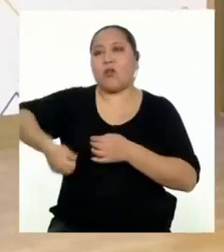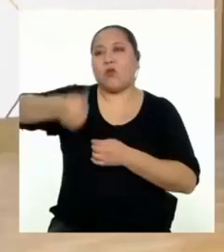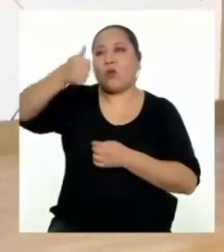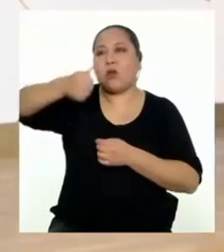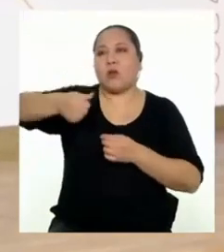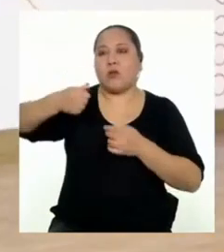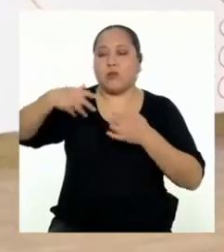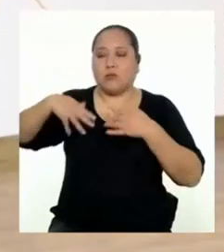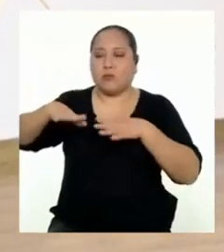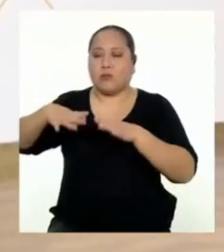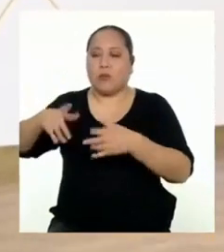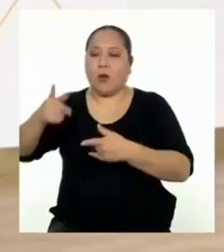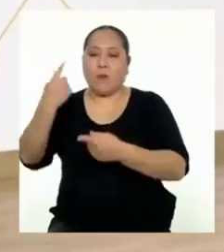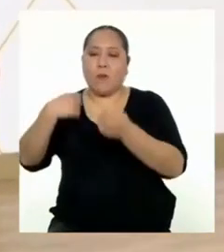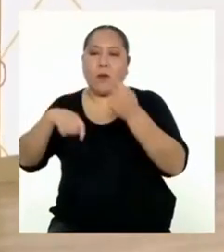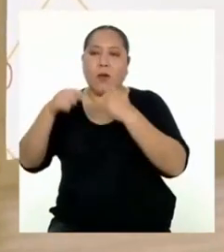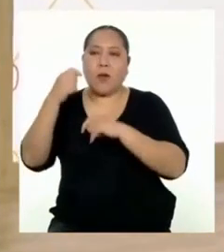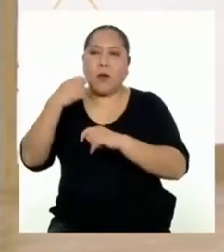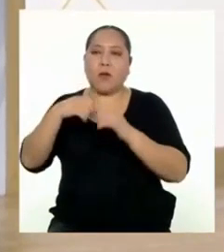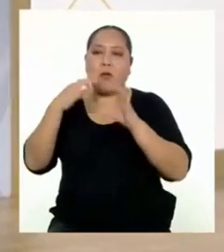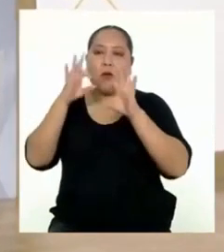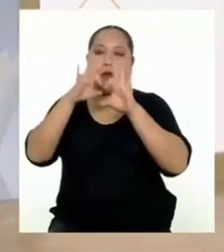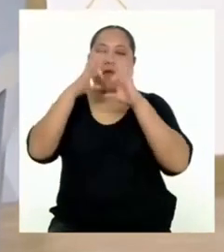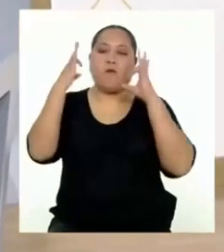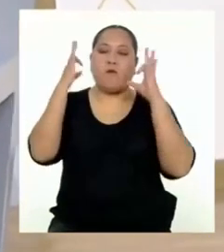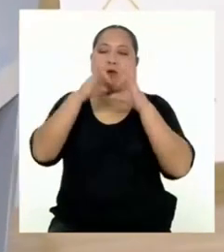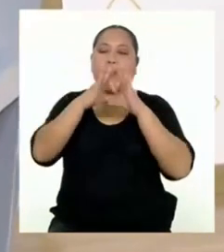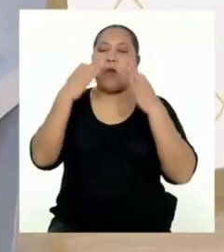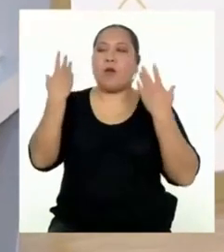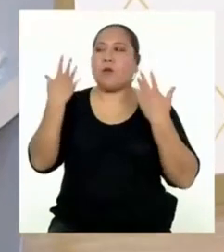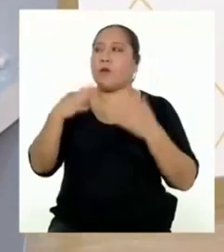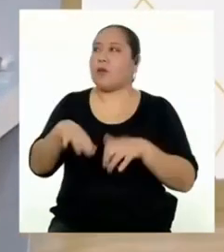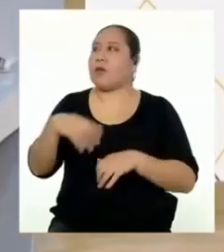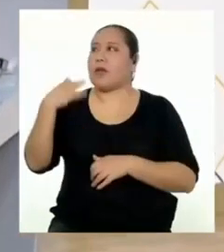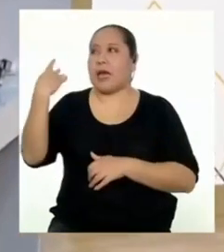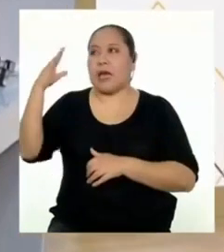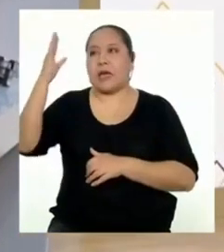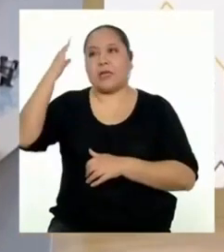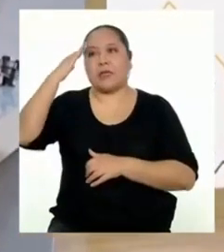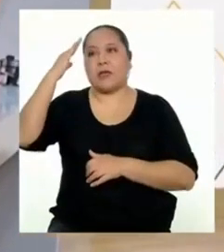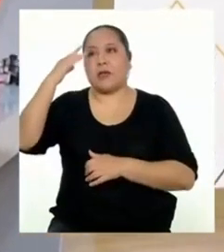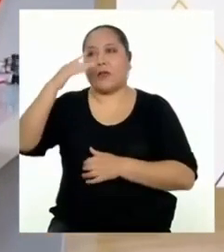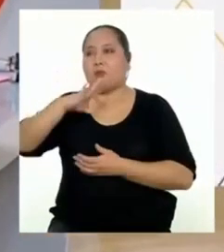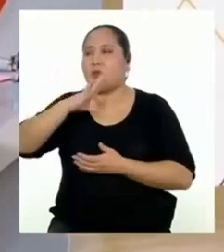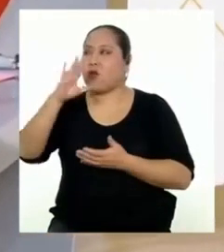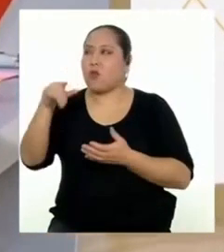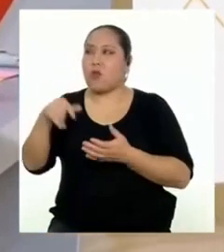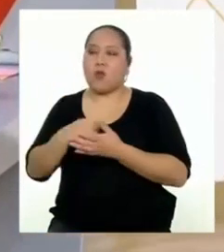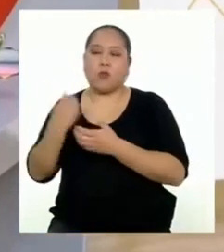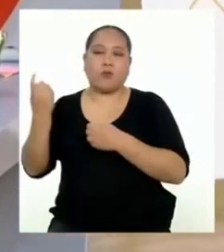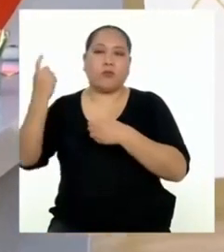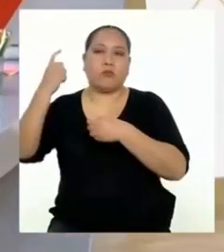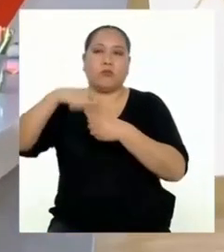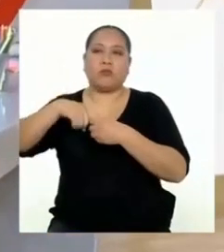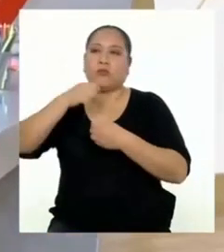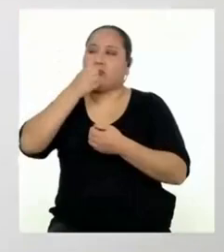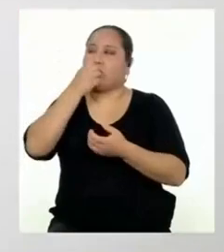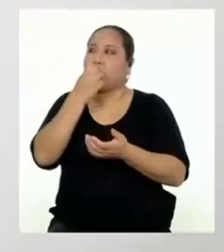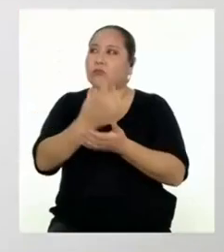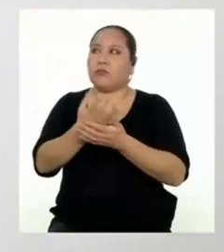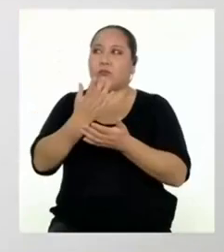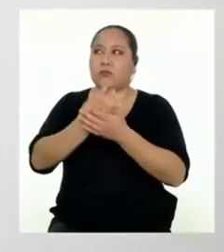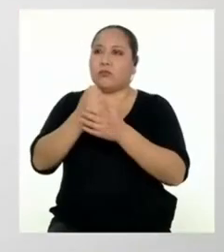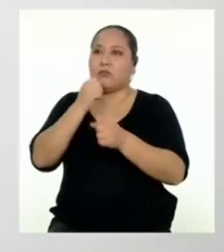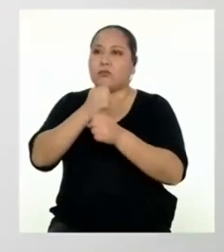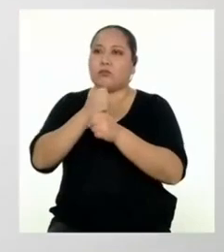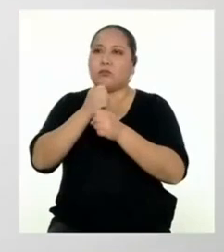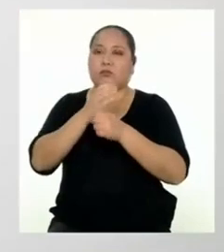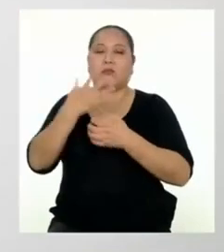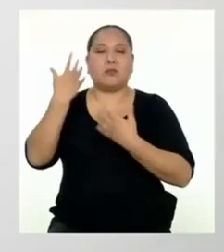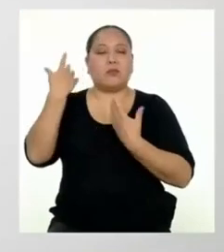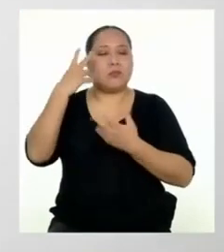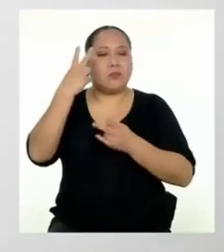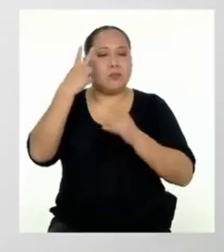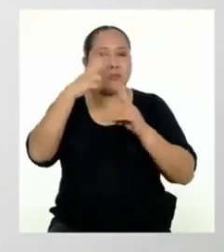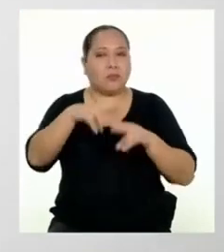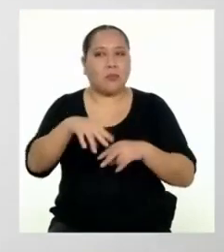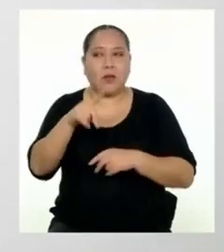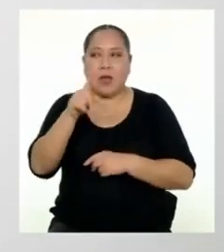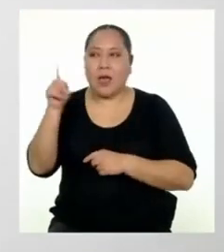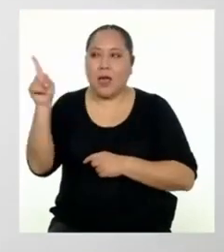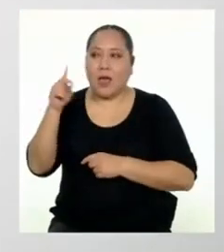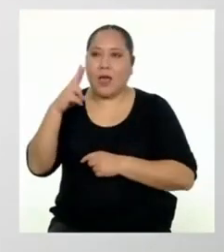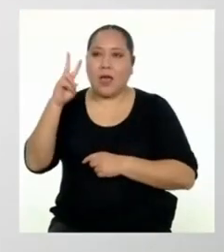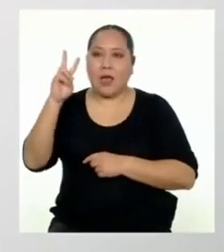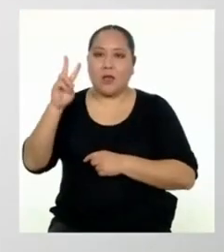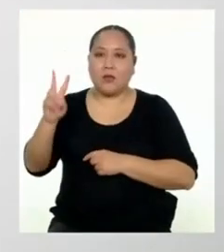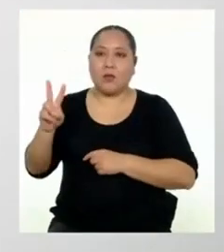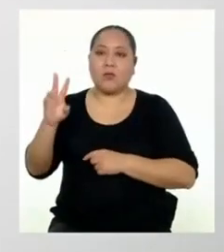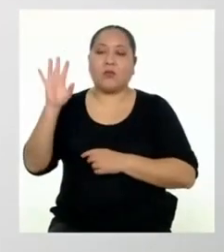dueñas, confeccionan, venden, manejan su página de Facebook y ya sabe, todo lo que involucra ser una buena emprendedora. Ya veo, Rodrigo. A